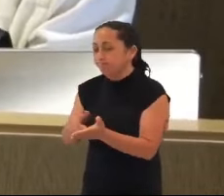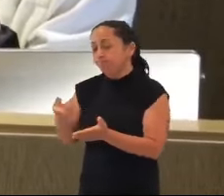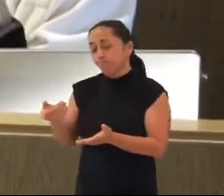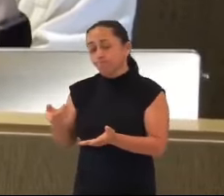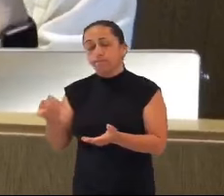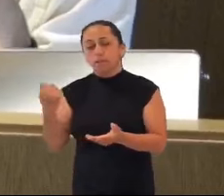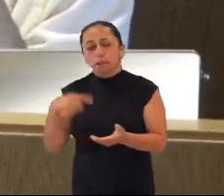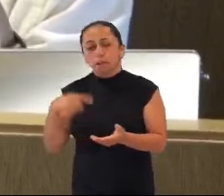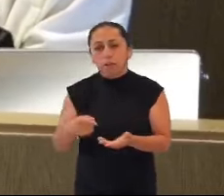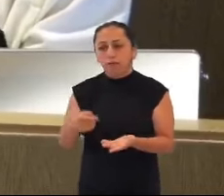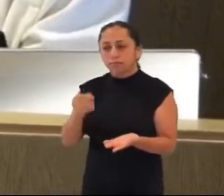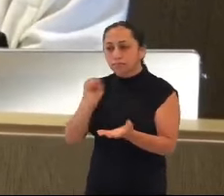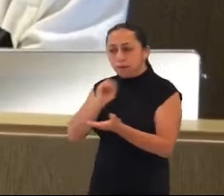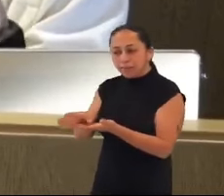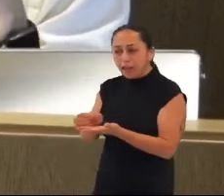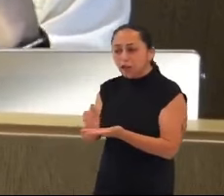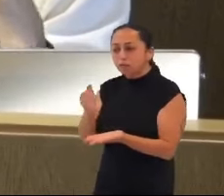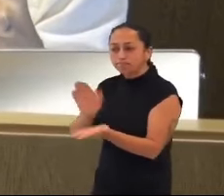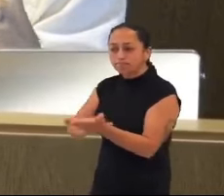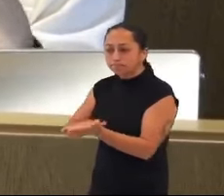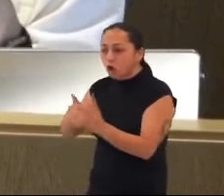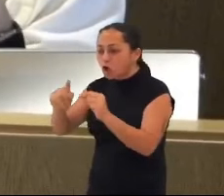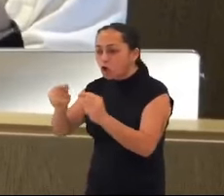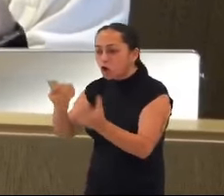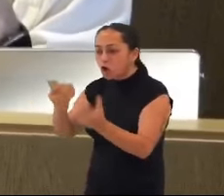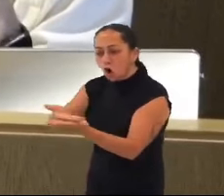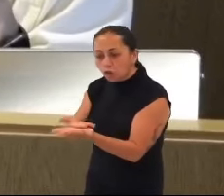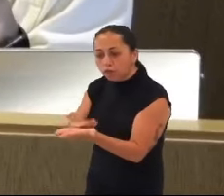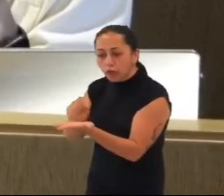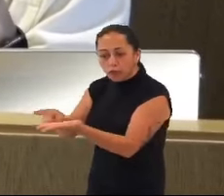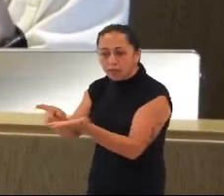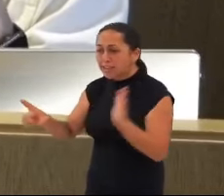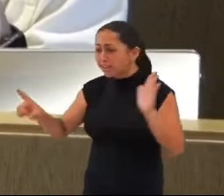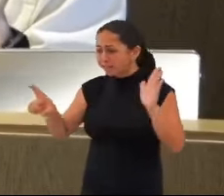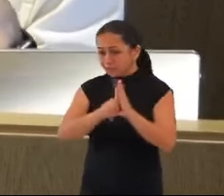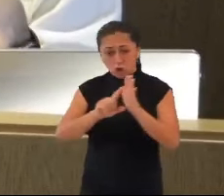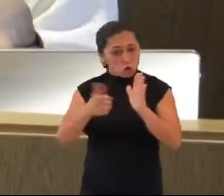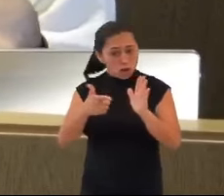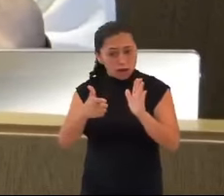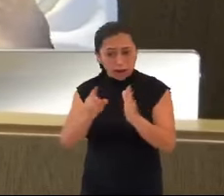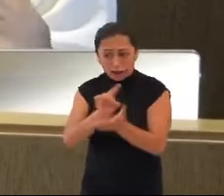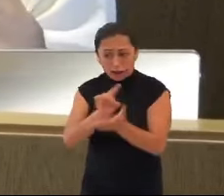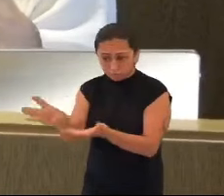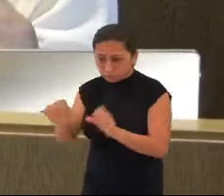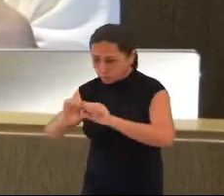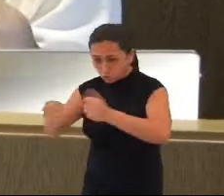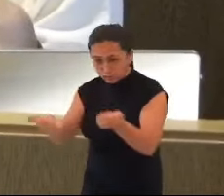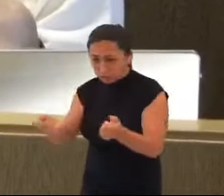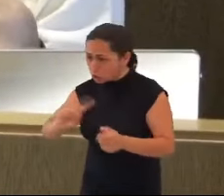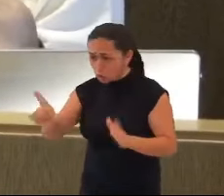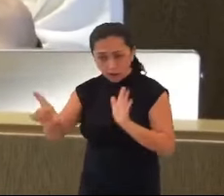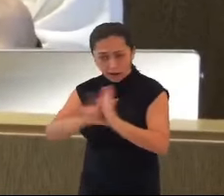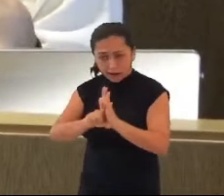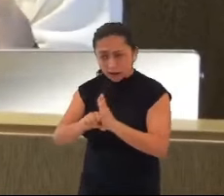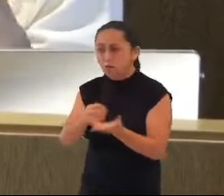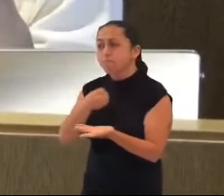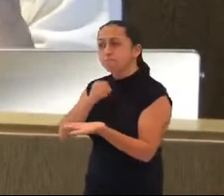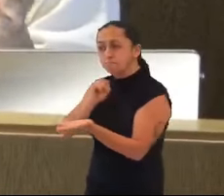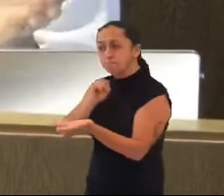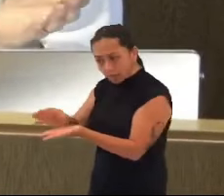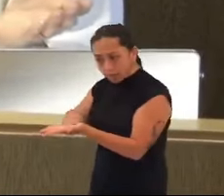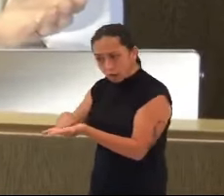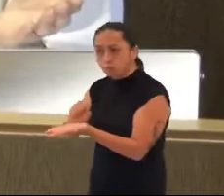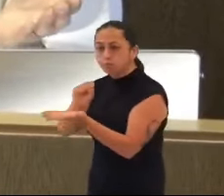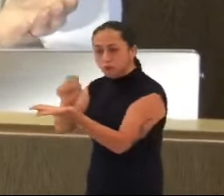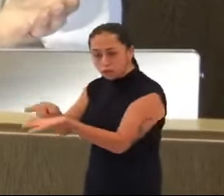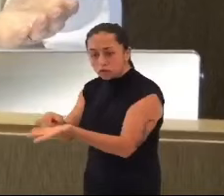una intimación que tuviera que retrotraerlos, que declaraba ilegal despidos y suspensiones, la propia fábrica, dando inclusive